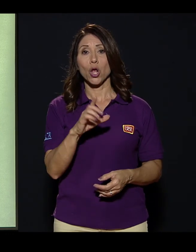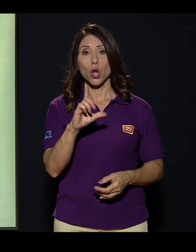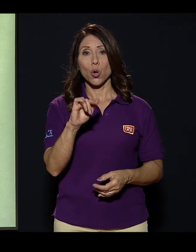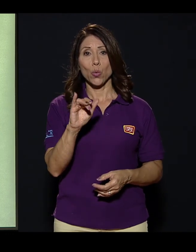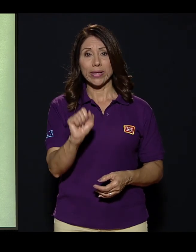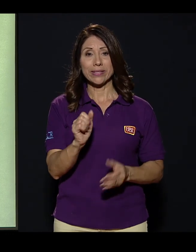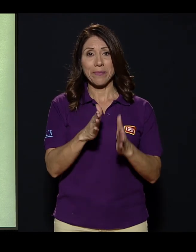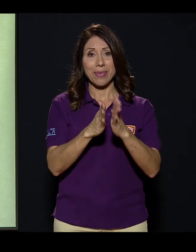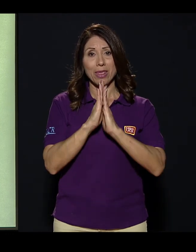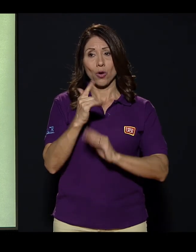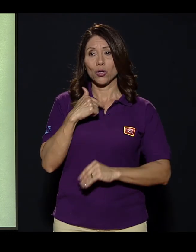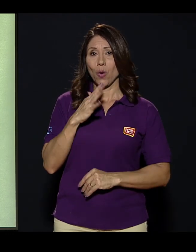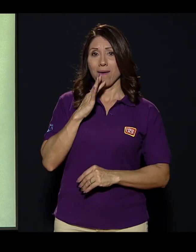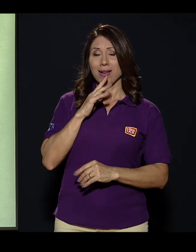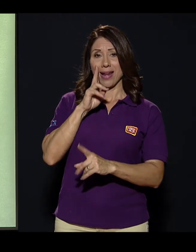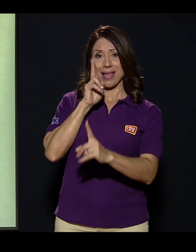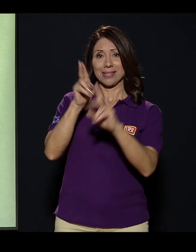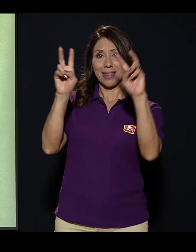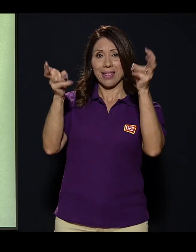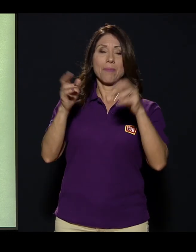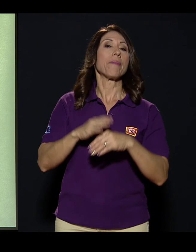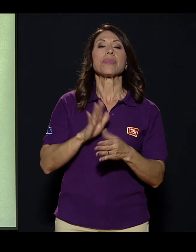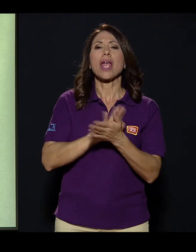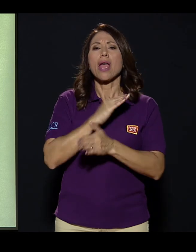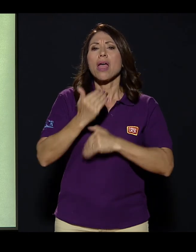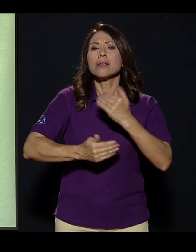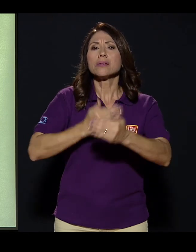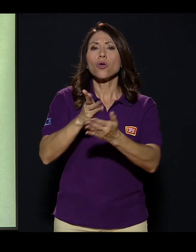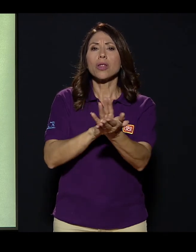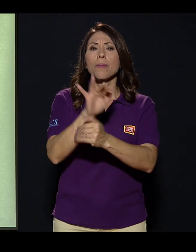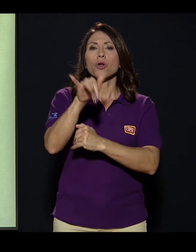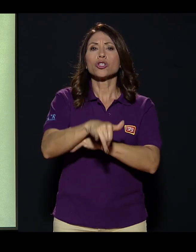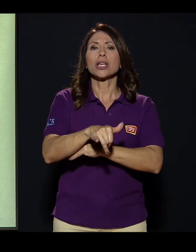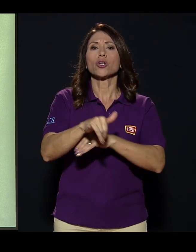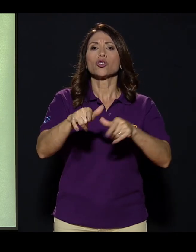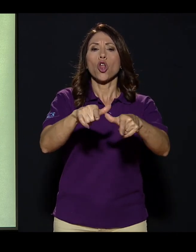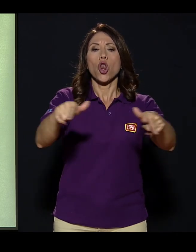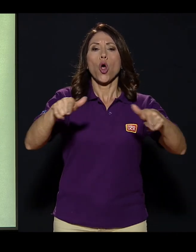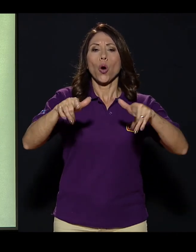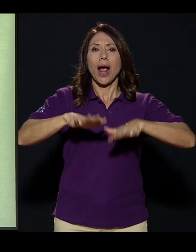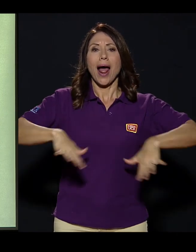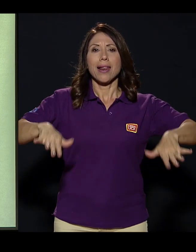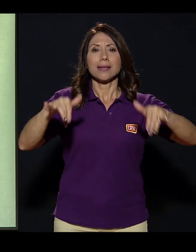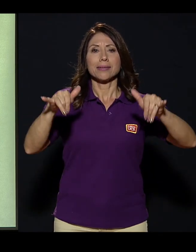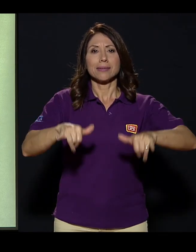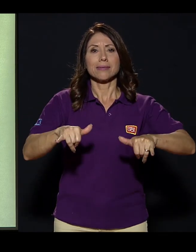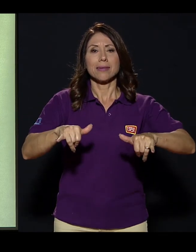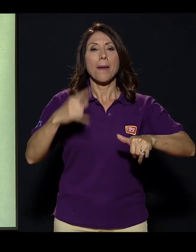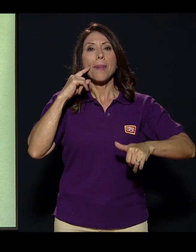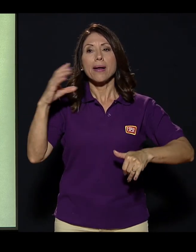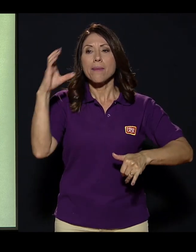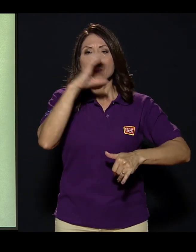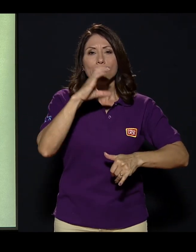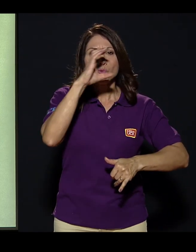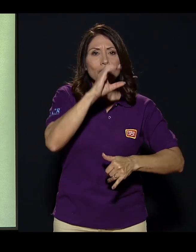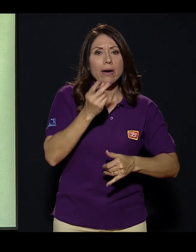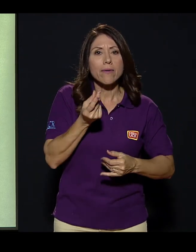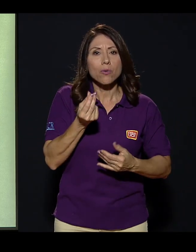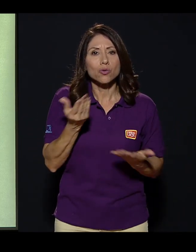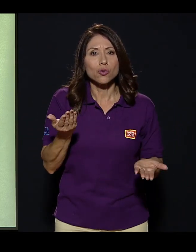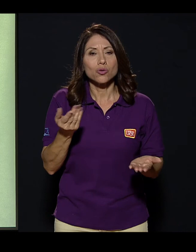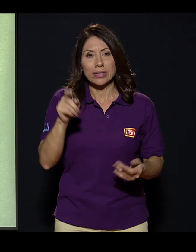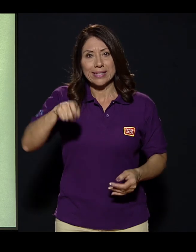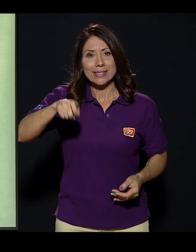para buscar recursos, porque eso es lo que ocupamos. No hay una política de incentivo para